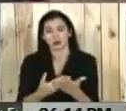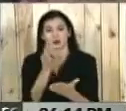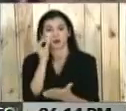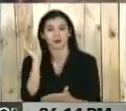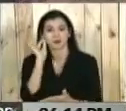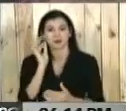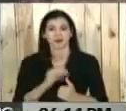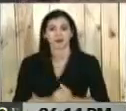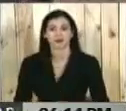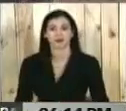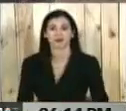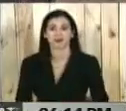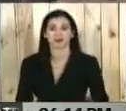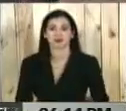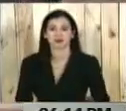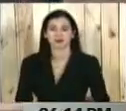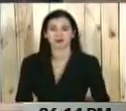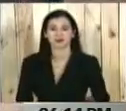todas.